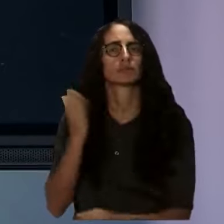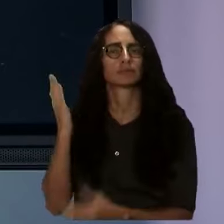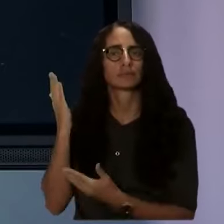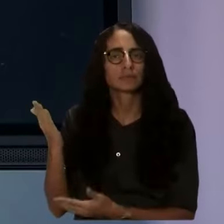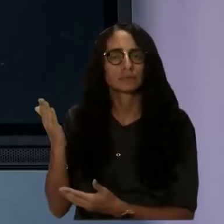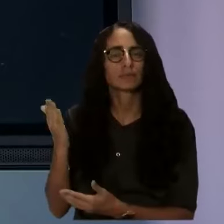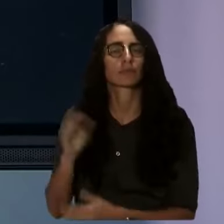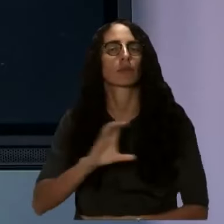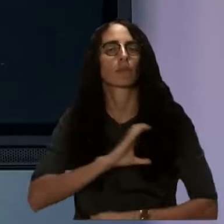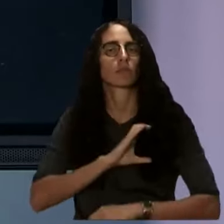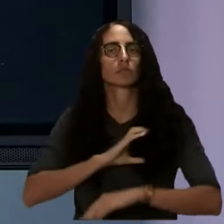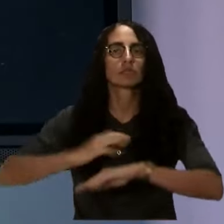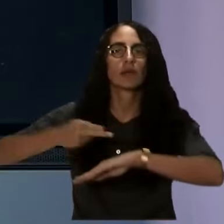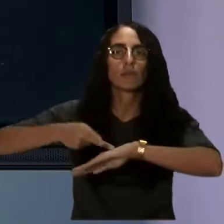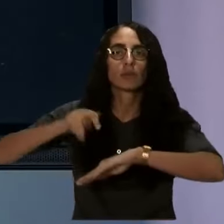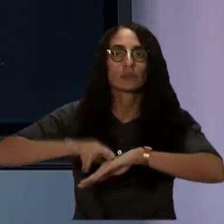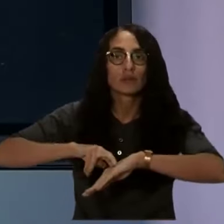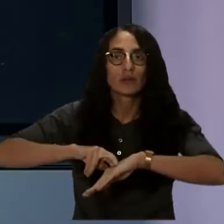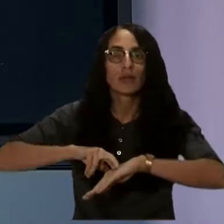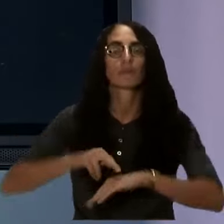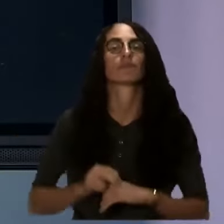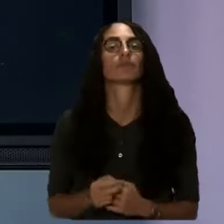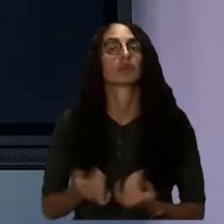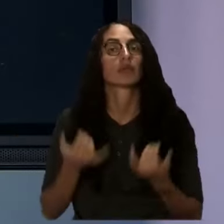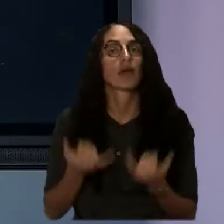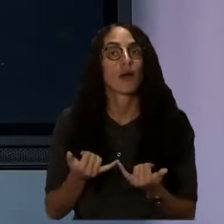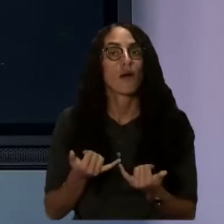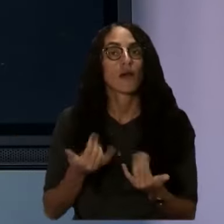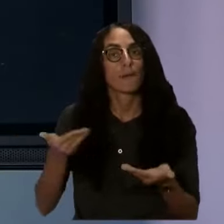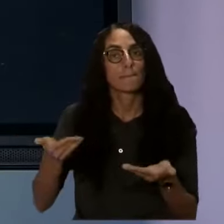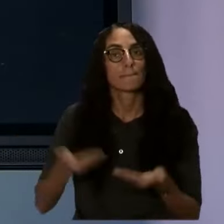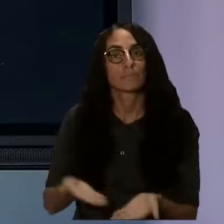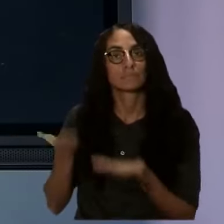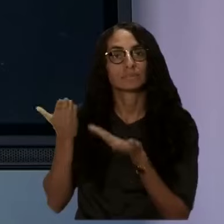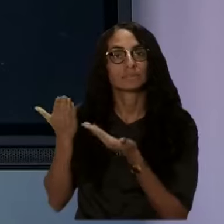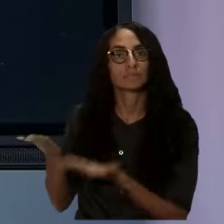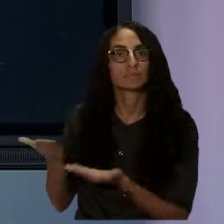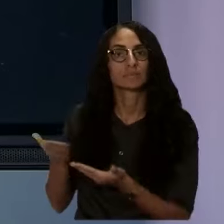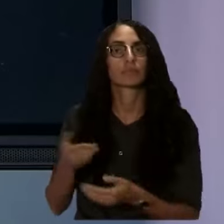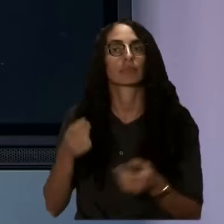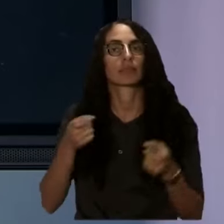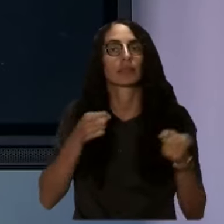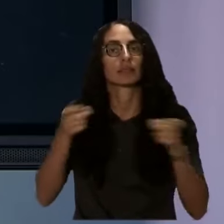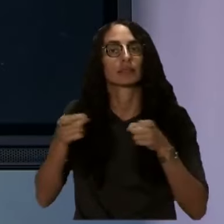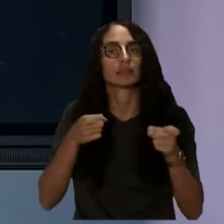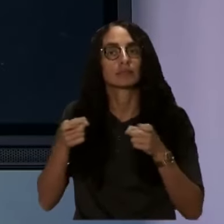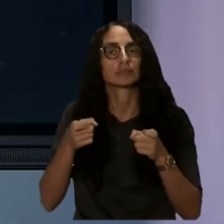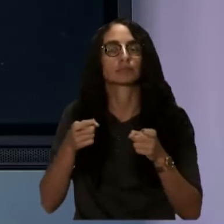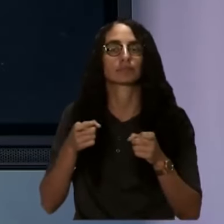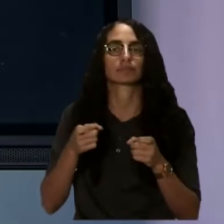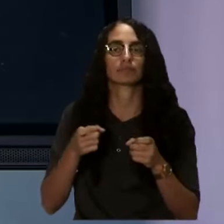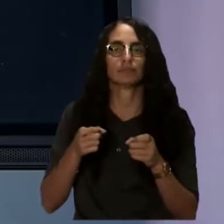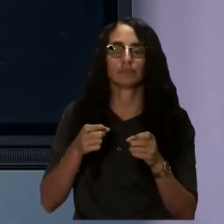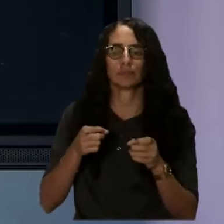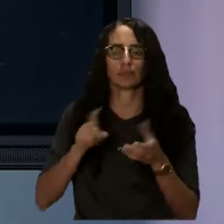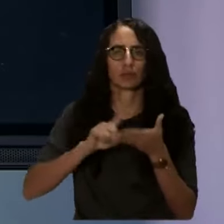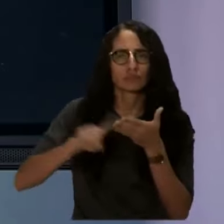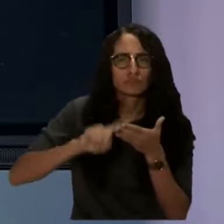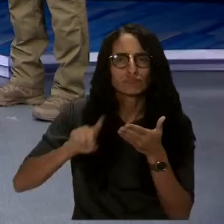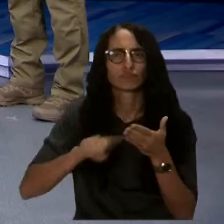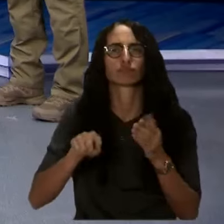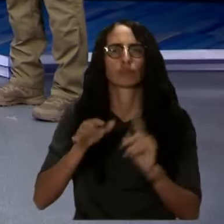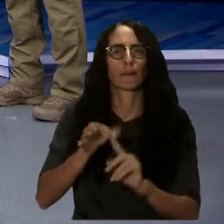policía de Puerto Rico y le damos la bienvenida aquí en esta sección a el eh director de la división de arrestos especiales y extradiciones de negociado de la